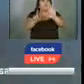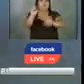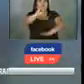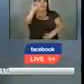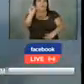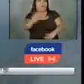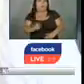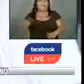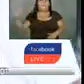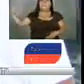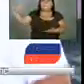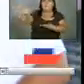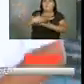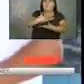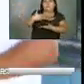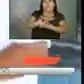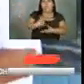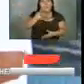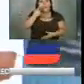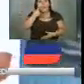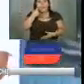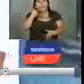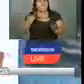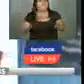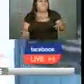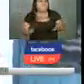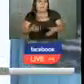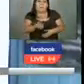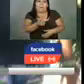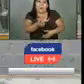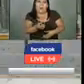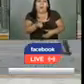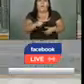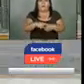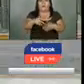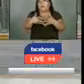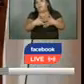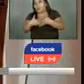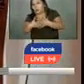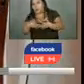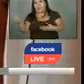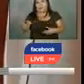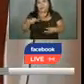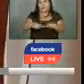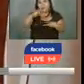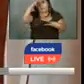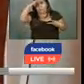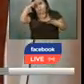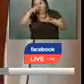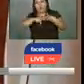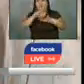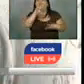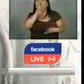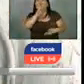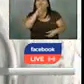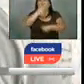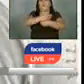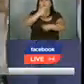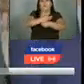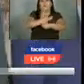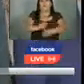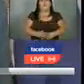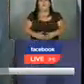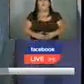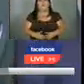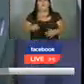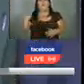en la llegada de pasajeros provenientes sobre todo de países como Estados Unidos, México, Honduras y Guatemala. Por